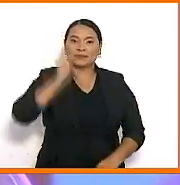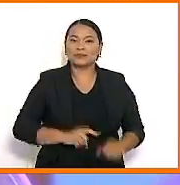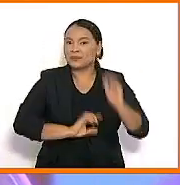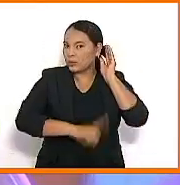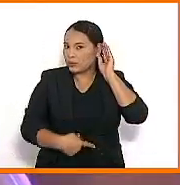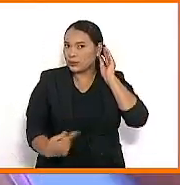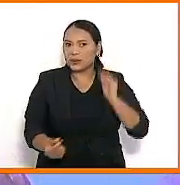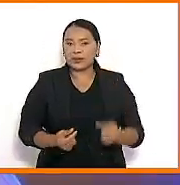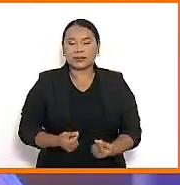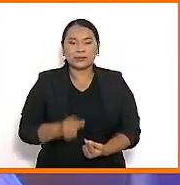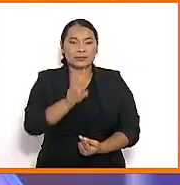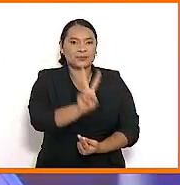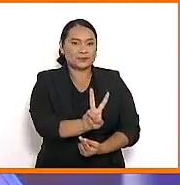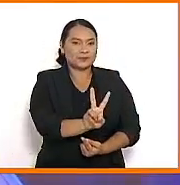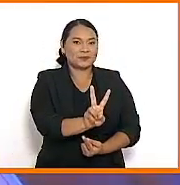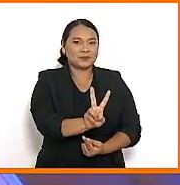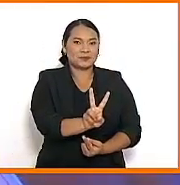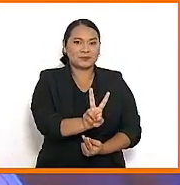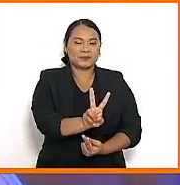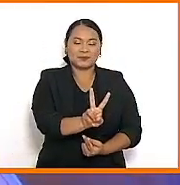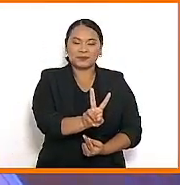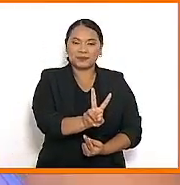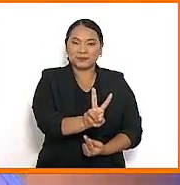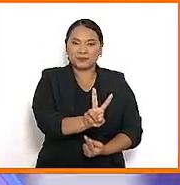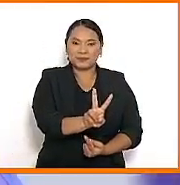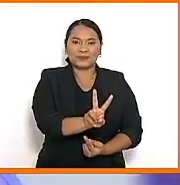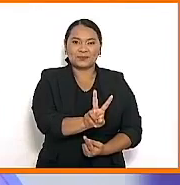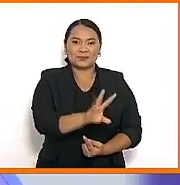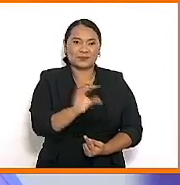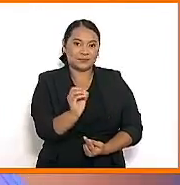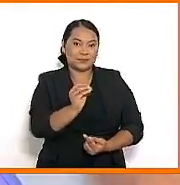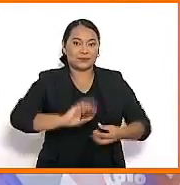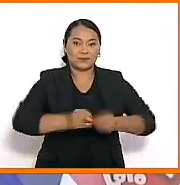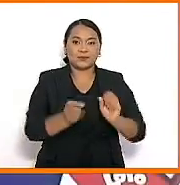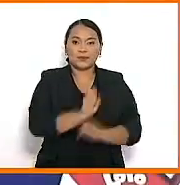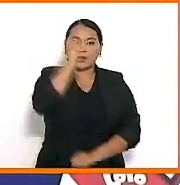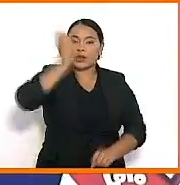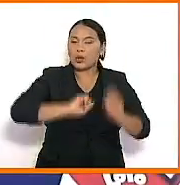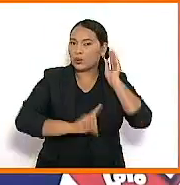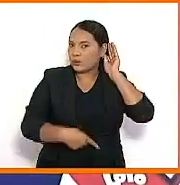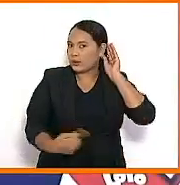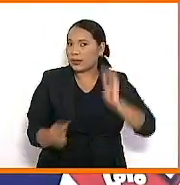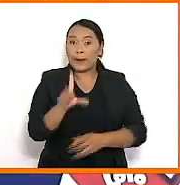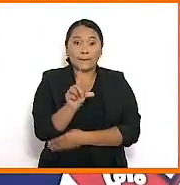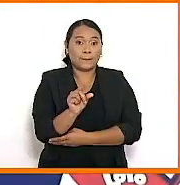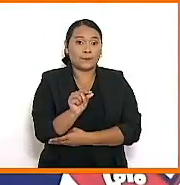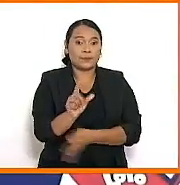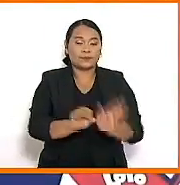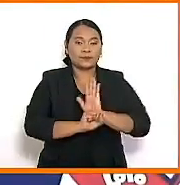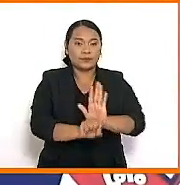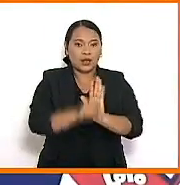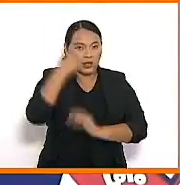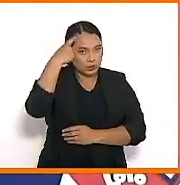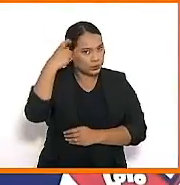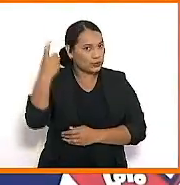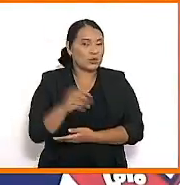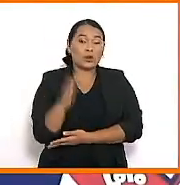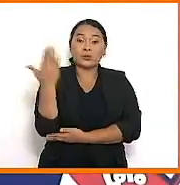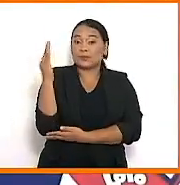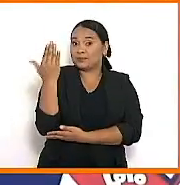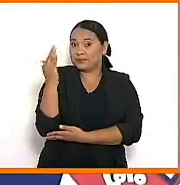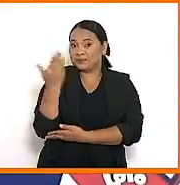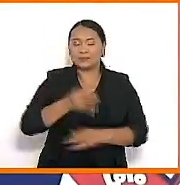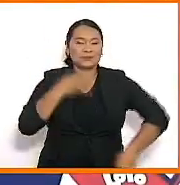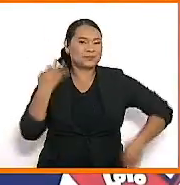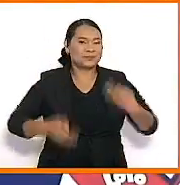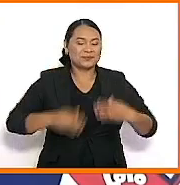El 2, segundo dígito para Diaria. El 0, número ganador en Diaria 20, con su símbolo de sueños espejo. Felicidades